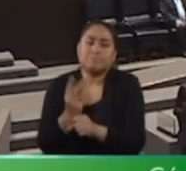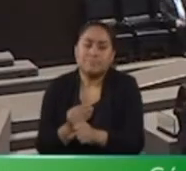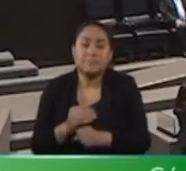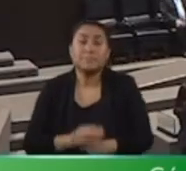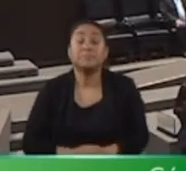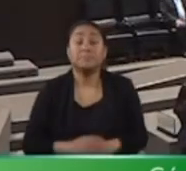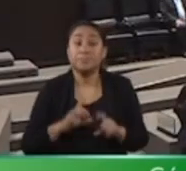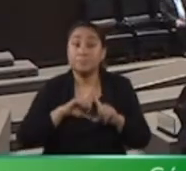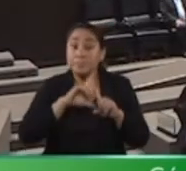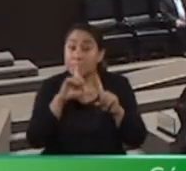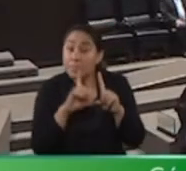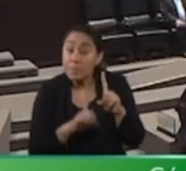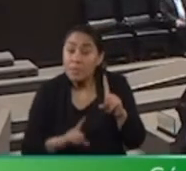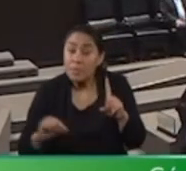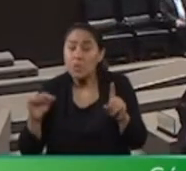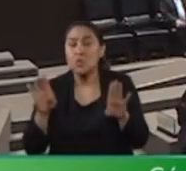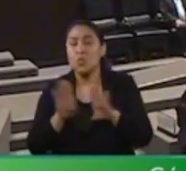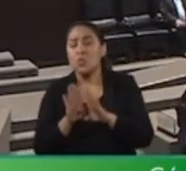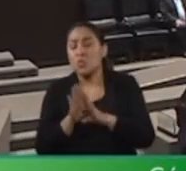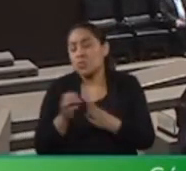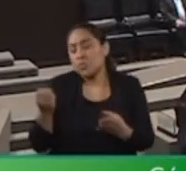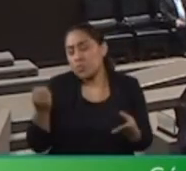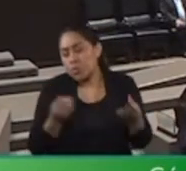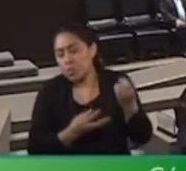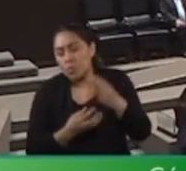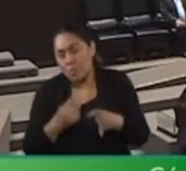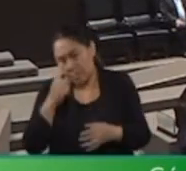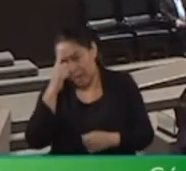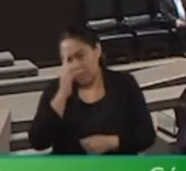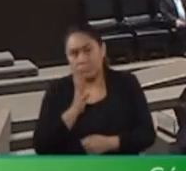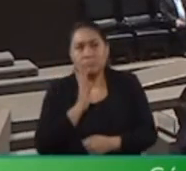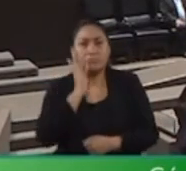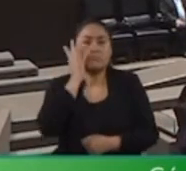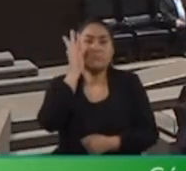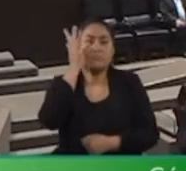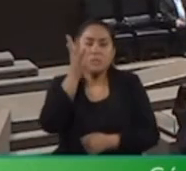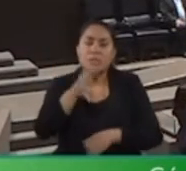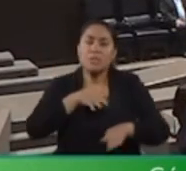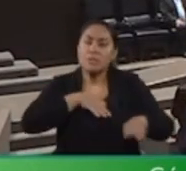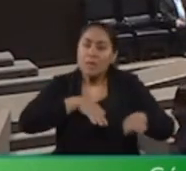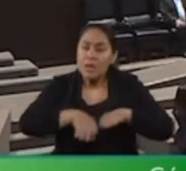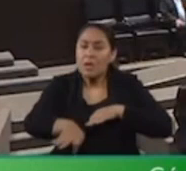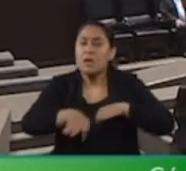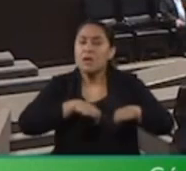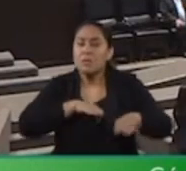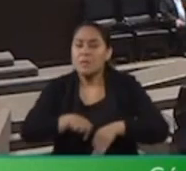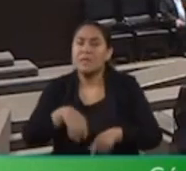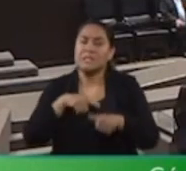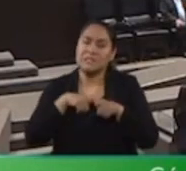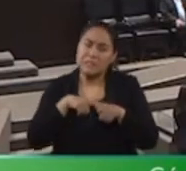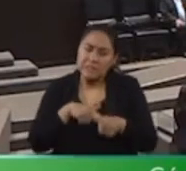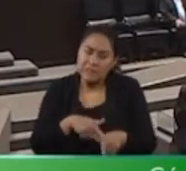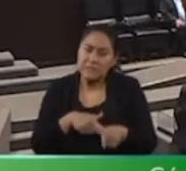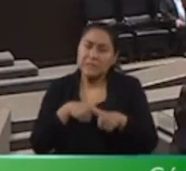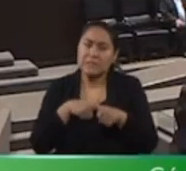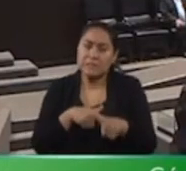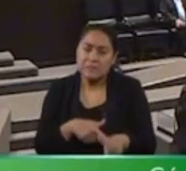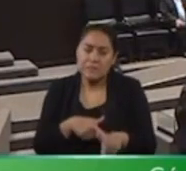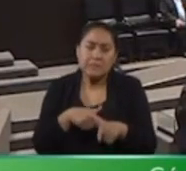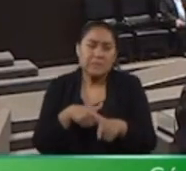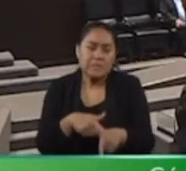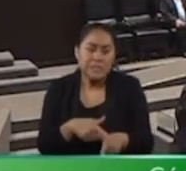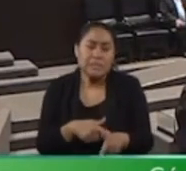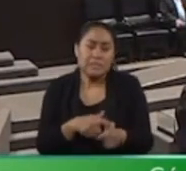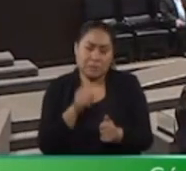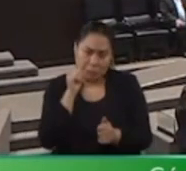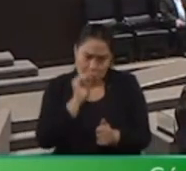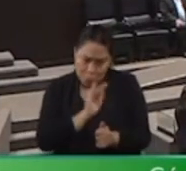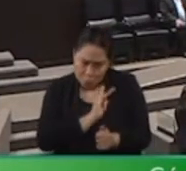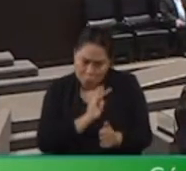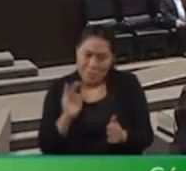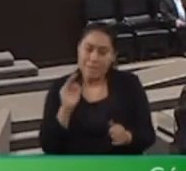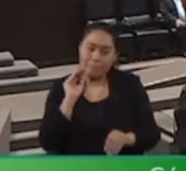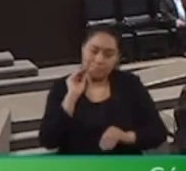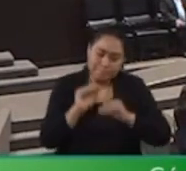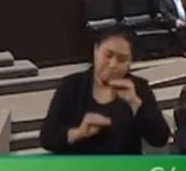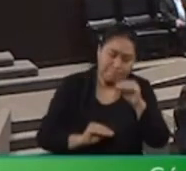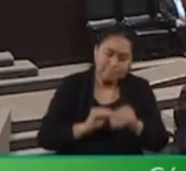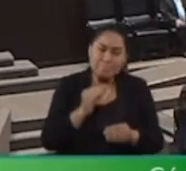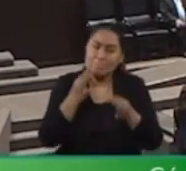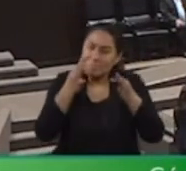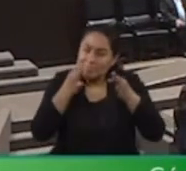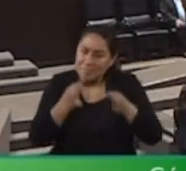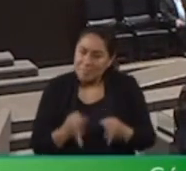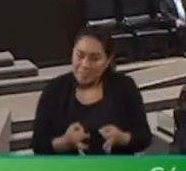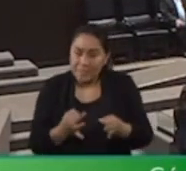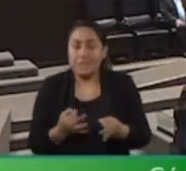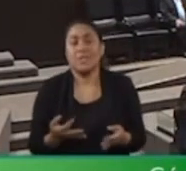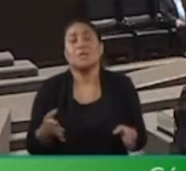país es un camino y un trayecto permanente una edificación siempre perfectible se trata de un camino